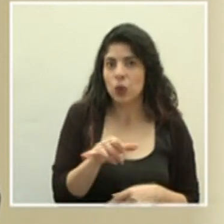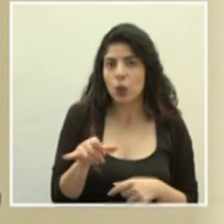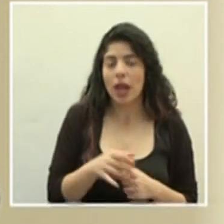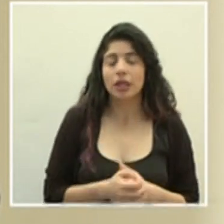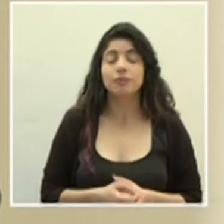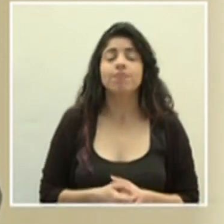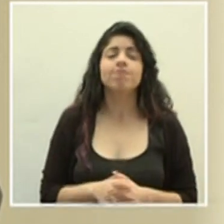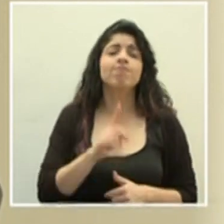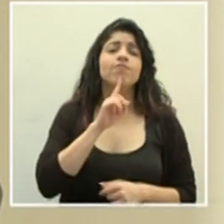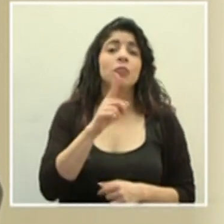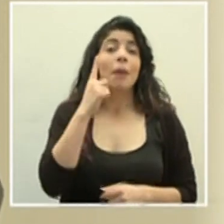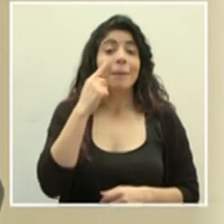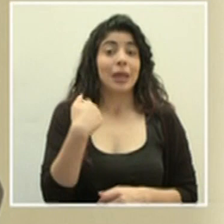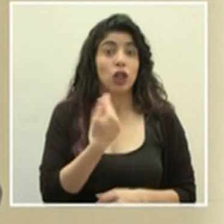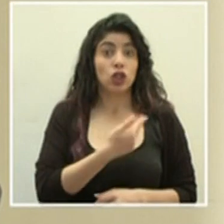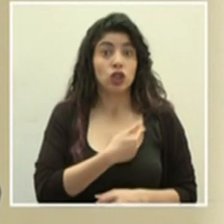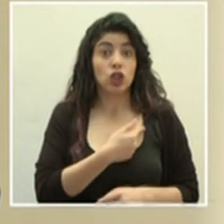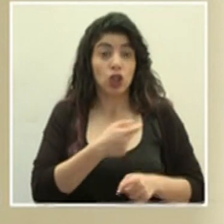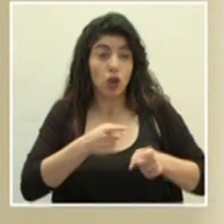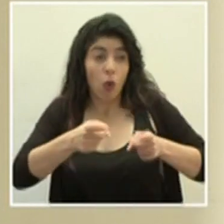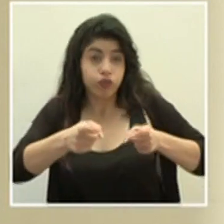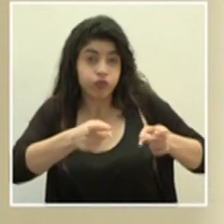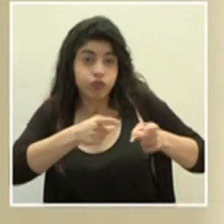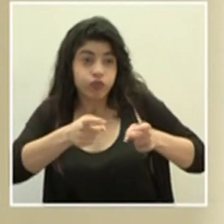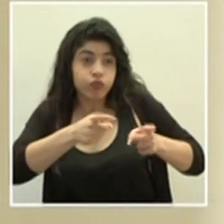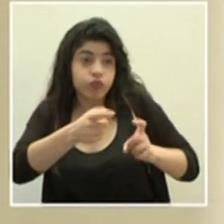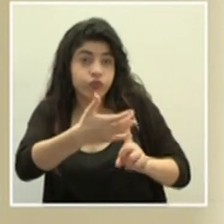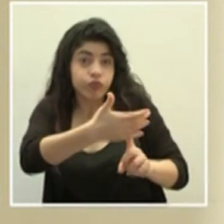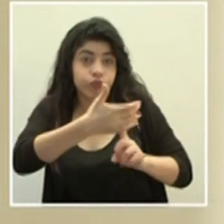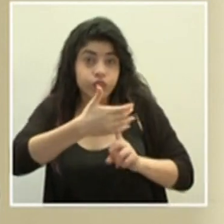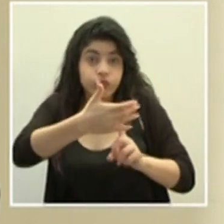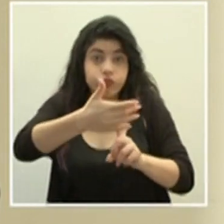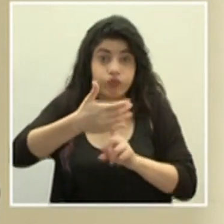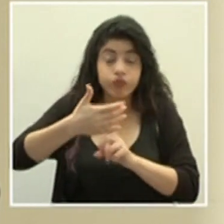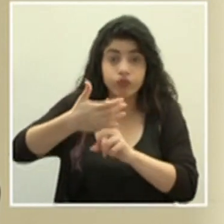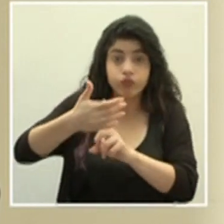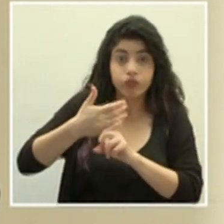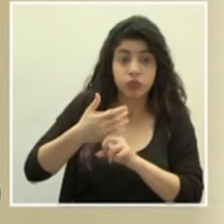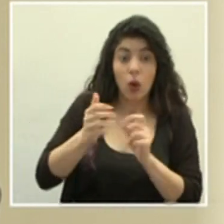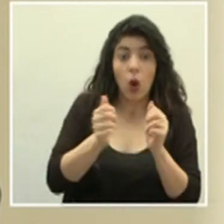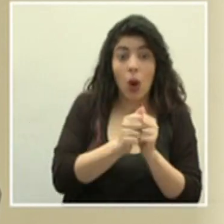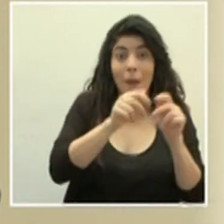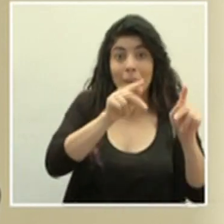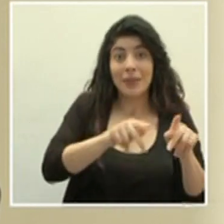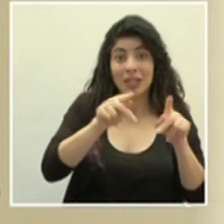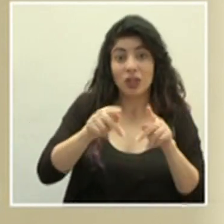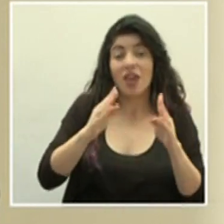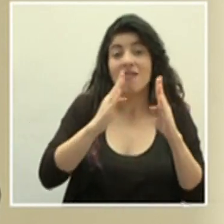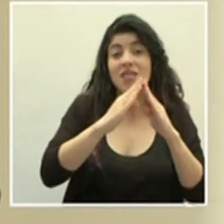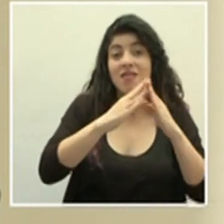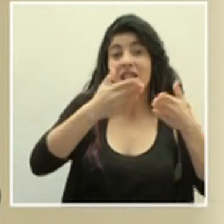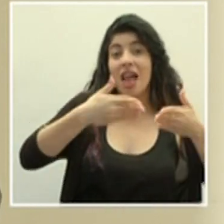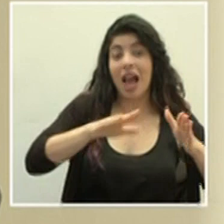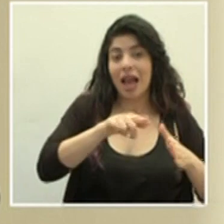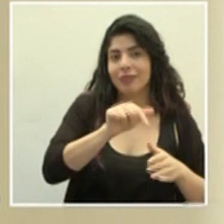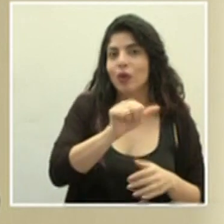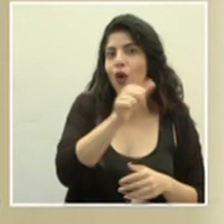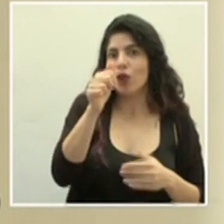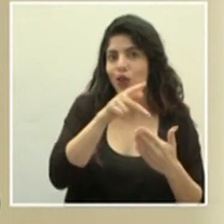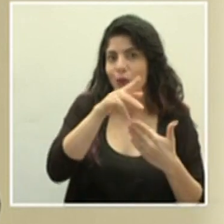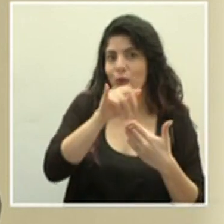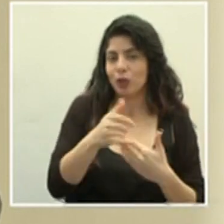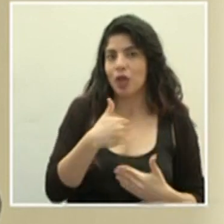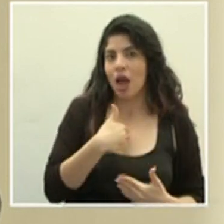Para nosotros esta contención que estamos haciendo, tanto como con la población en condición de calle, que es otro de los proyectos que